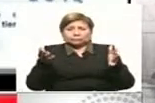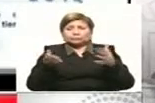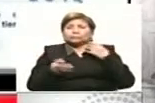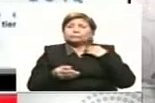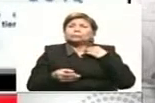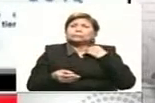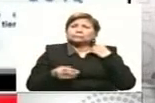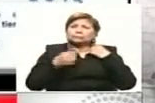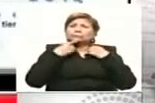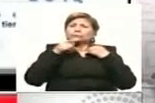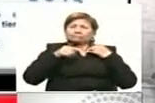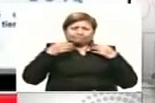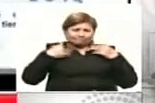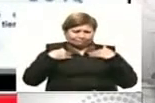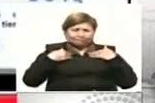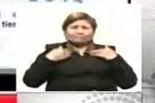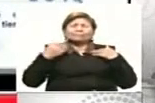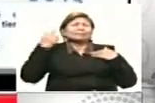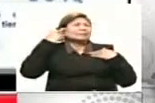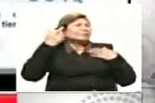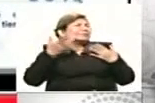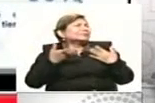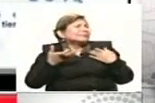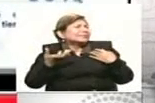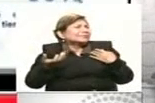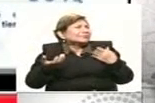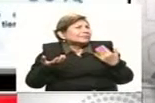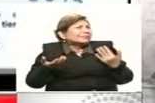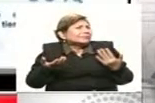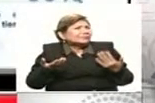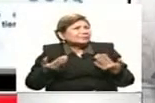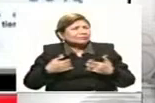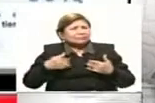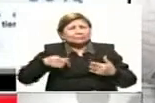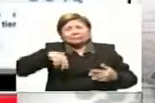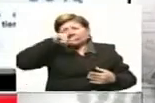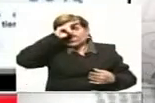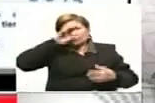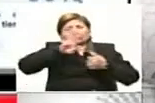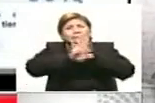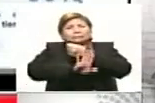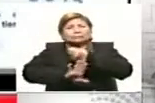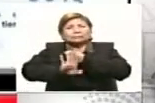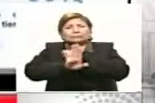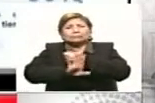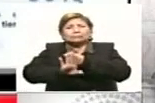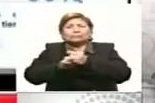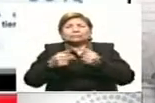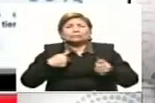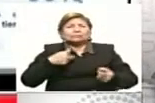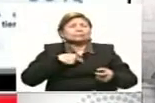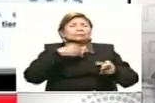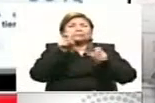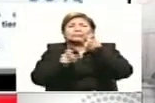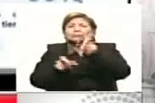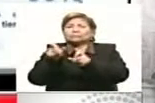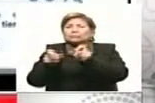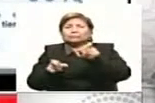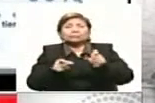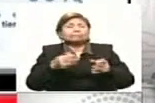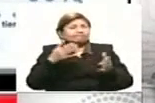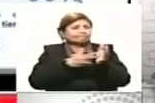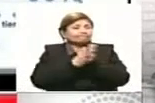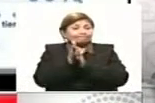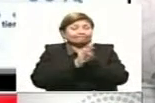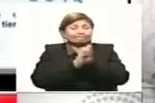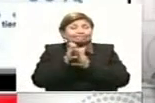Entonces, ¿a qué aspiramos en el país, entonces, si queremos proteger a nuestra población?